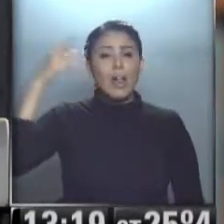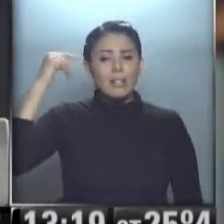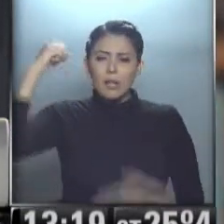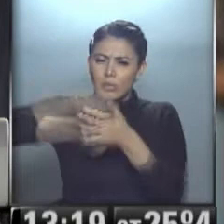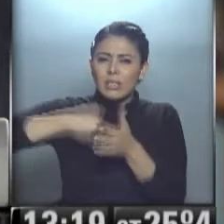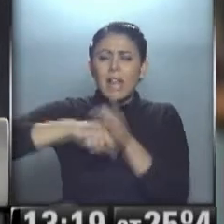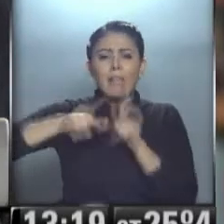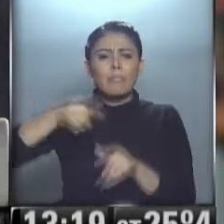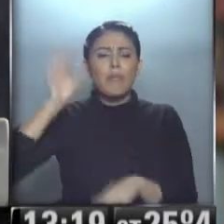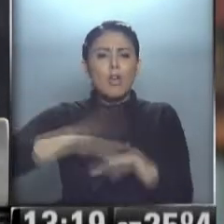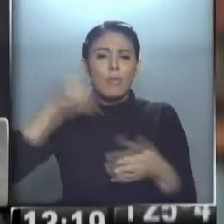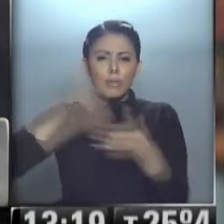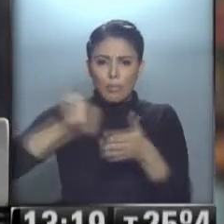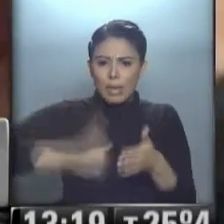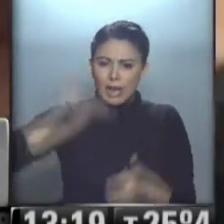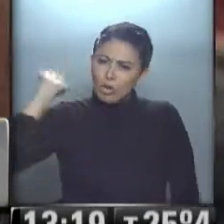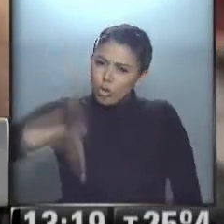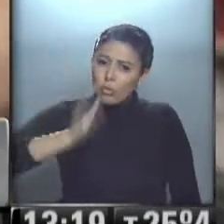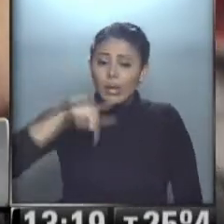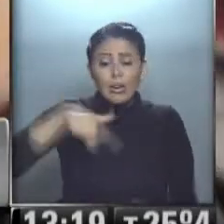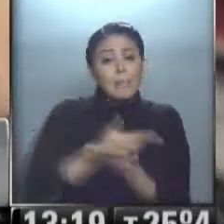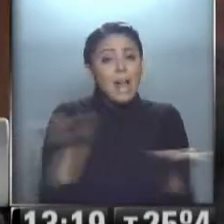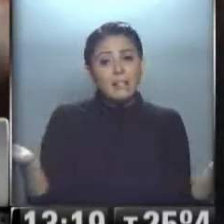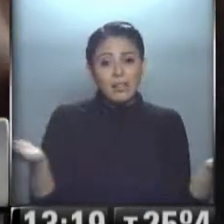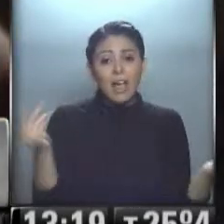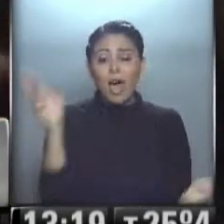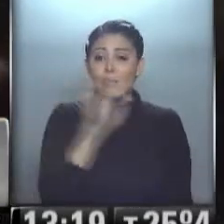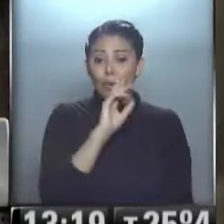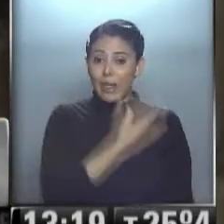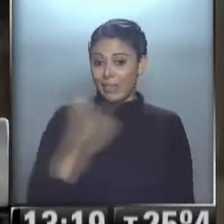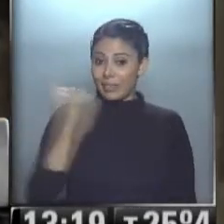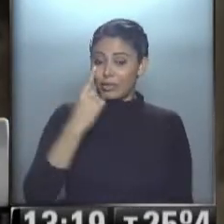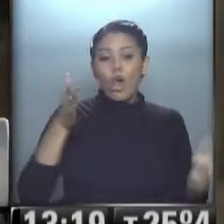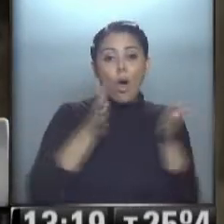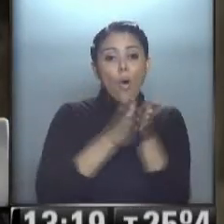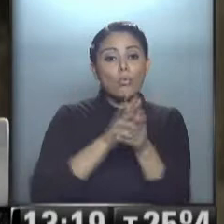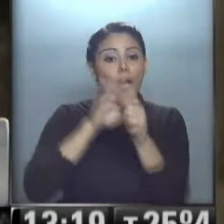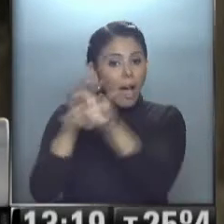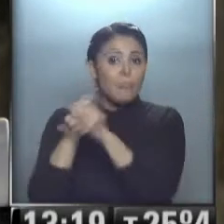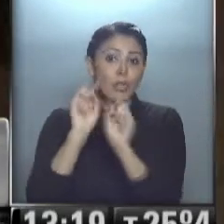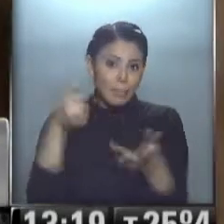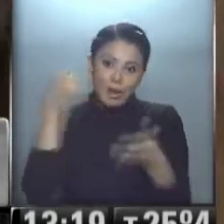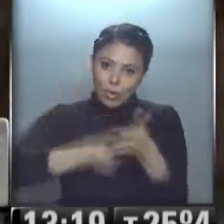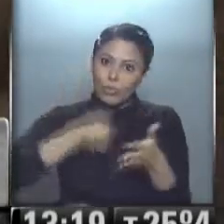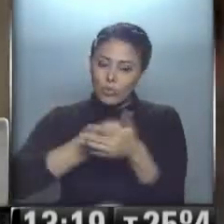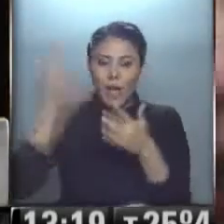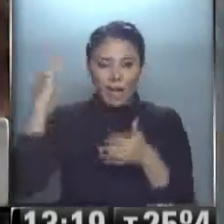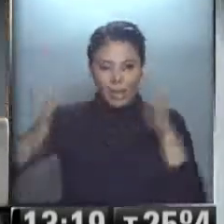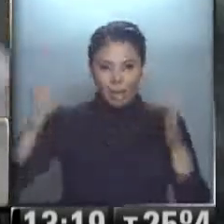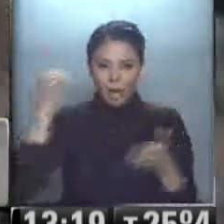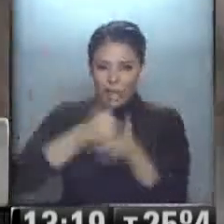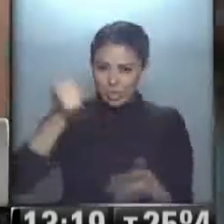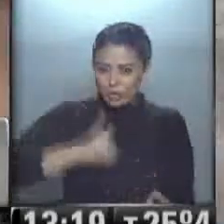torturada por la dictadura militar y que aquí nos presenta una directora de cine que se junta con un grupo de amigos también militantes en la época de la dictadura